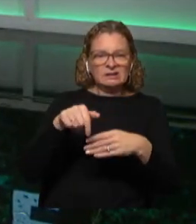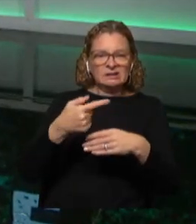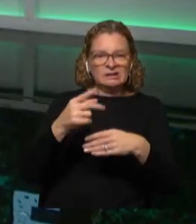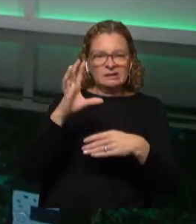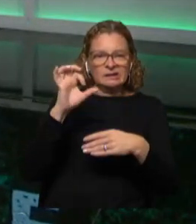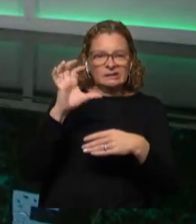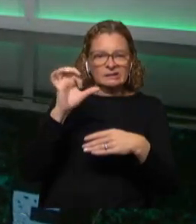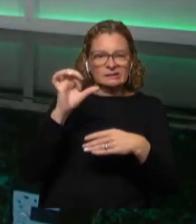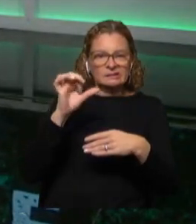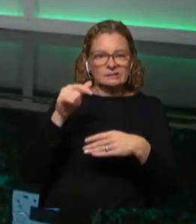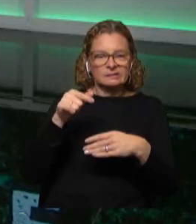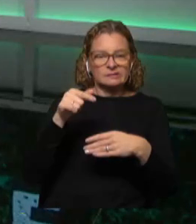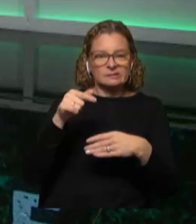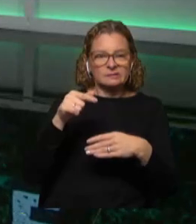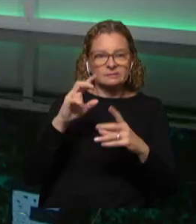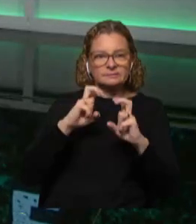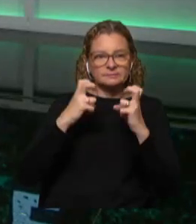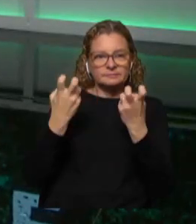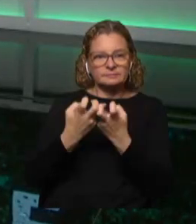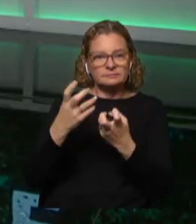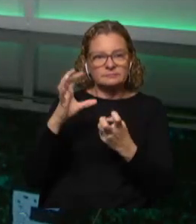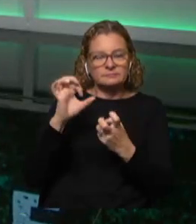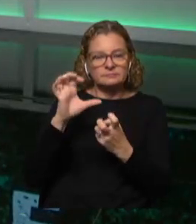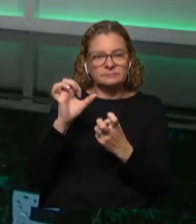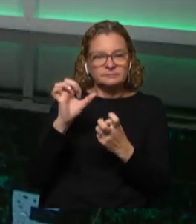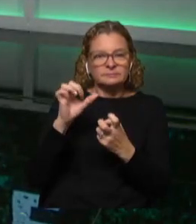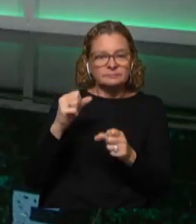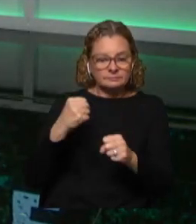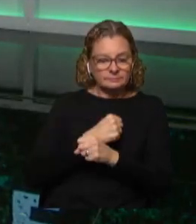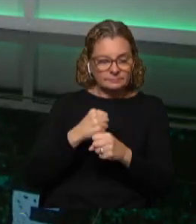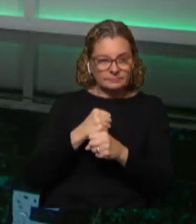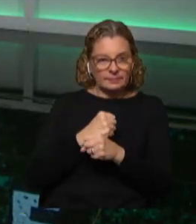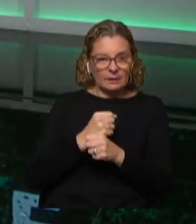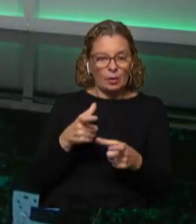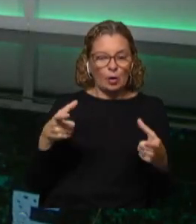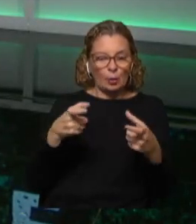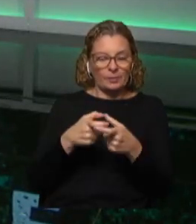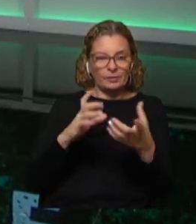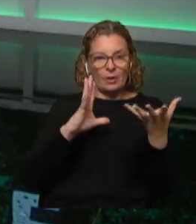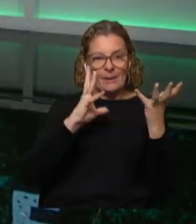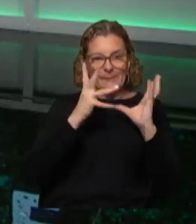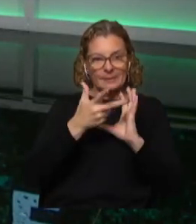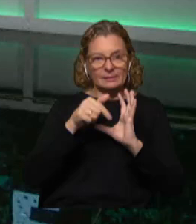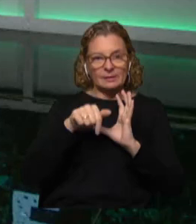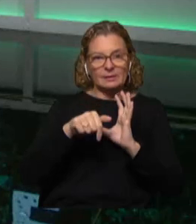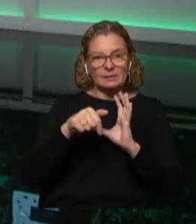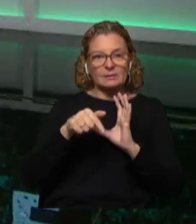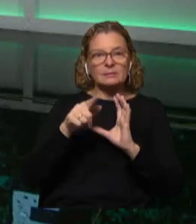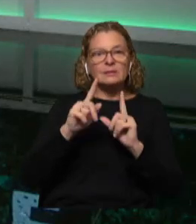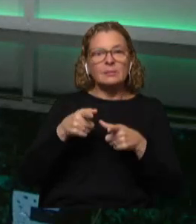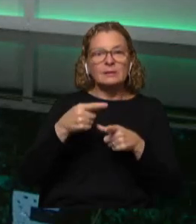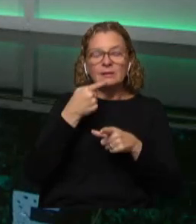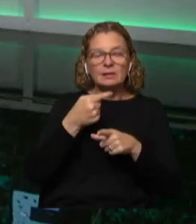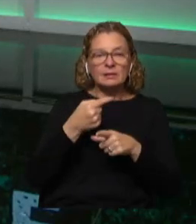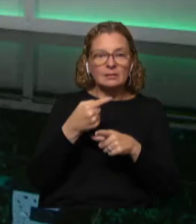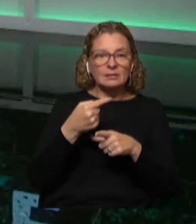el Senado, en el plenario de la Cámara de Senadores, y que ya se aprobó en la Comisión de Ambiente de esta Cámara. De hecho, se